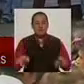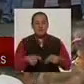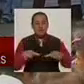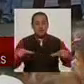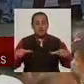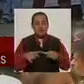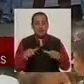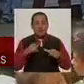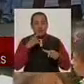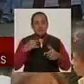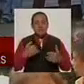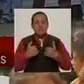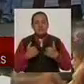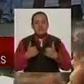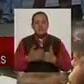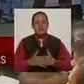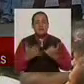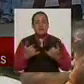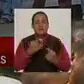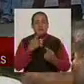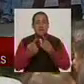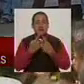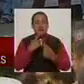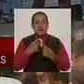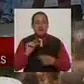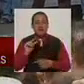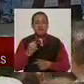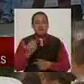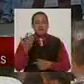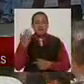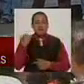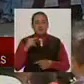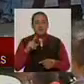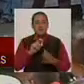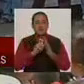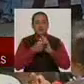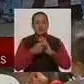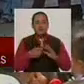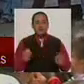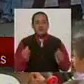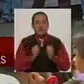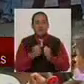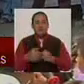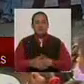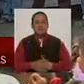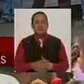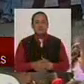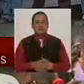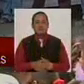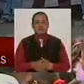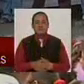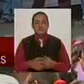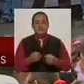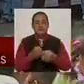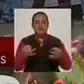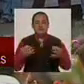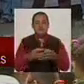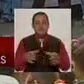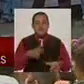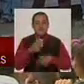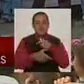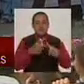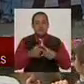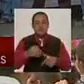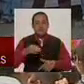cuenta con... Dialogando hace unos minutos con los funcionarios del RENIEC. Es